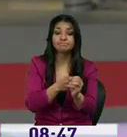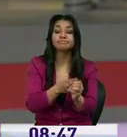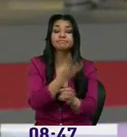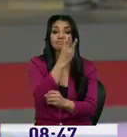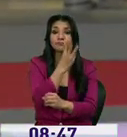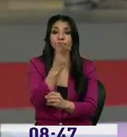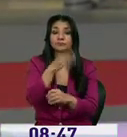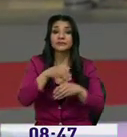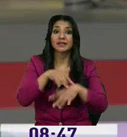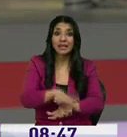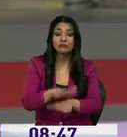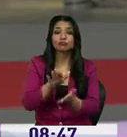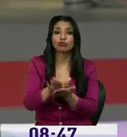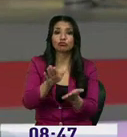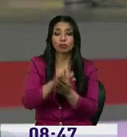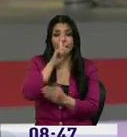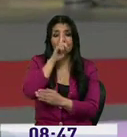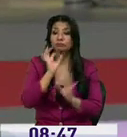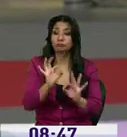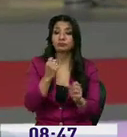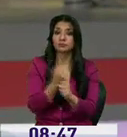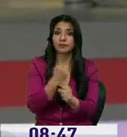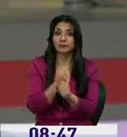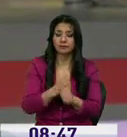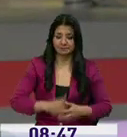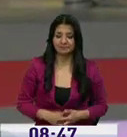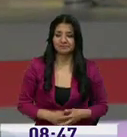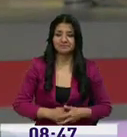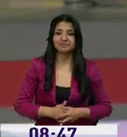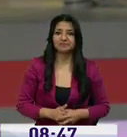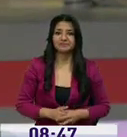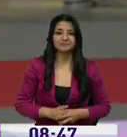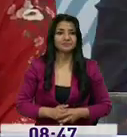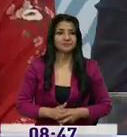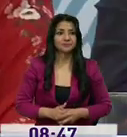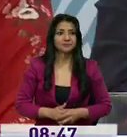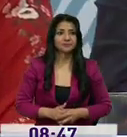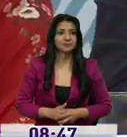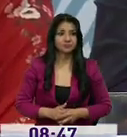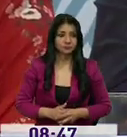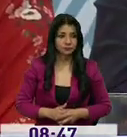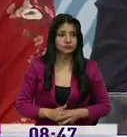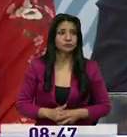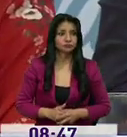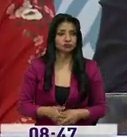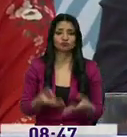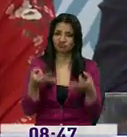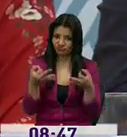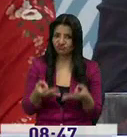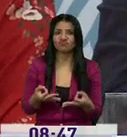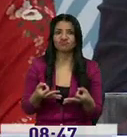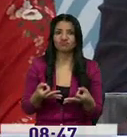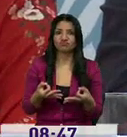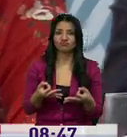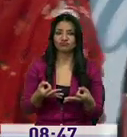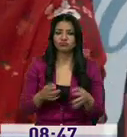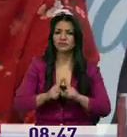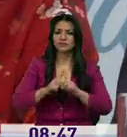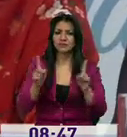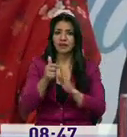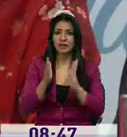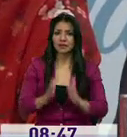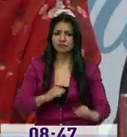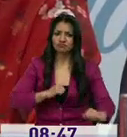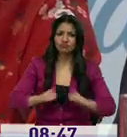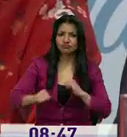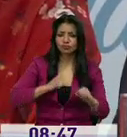red Socioempleo. Este es un buen trabajo, Juan Fernando Velasco. Veamos. Estamos seguros que serán muchísimos los artistas y los